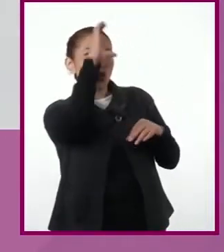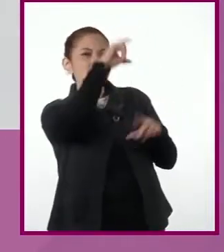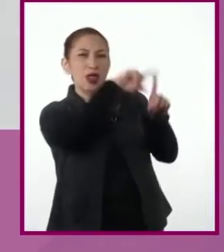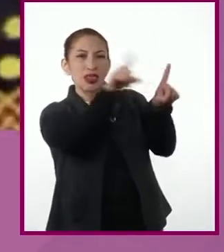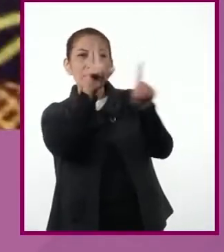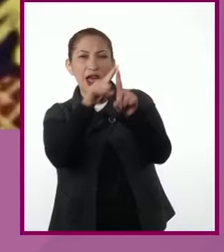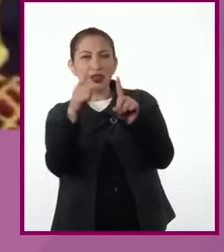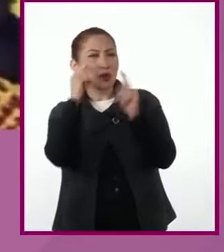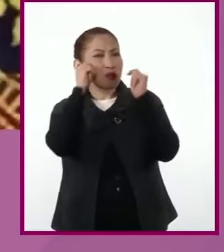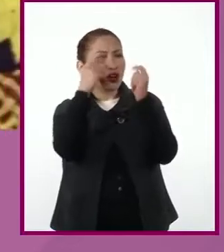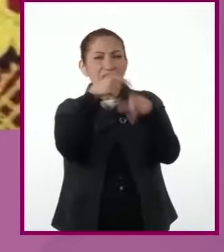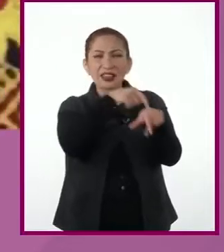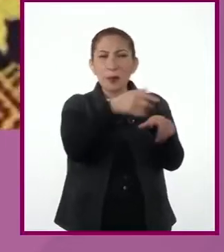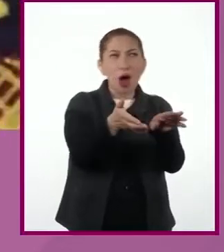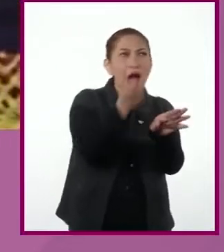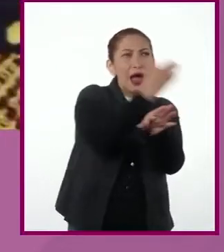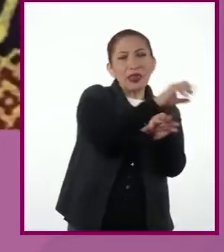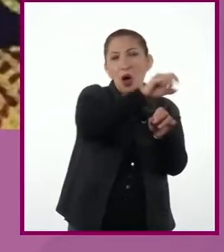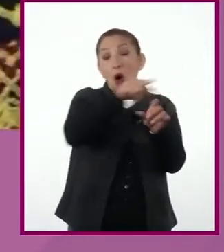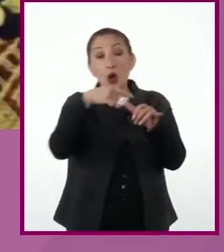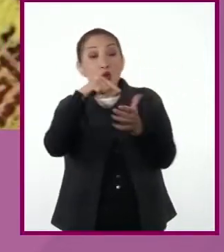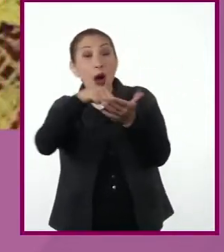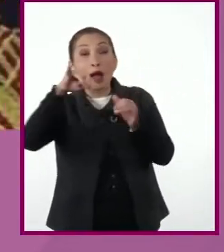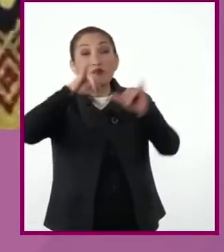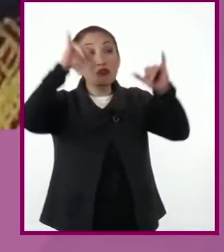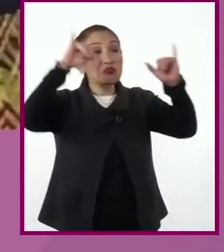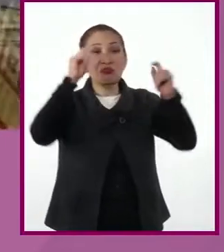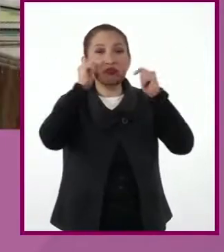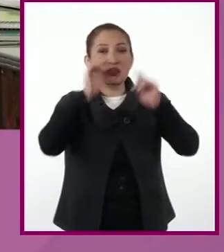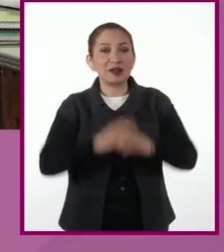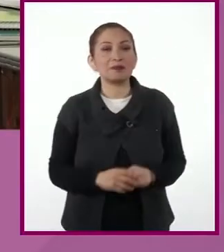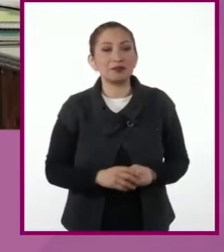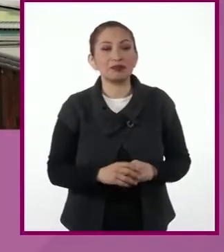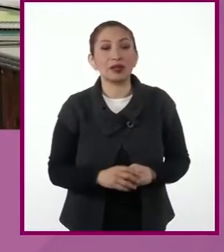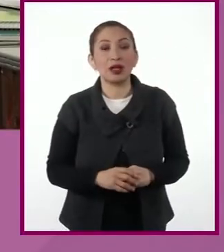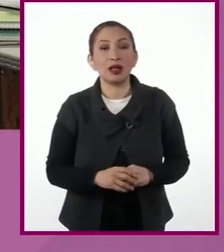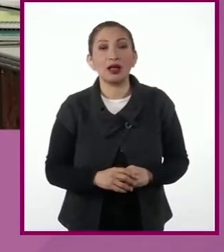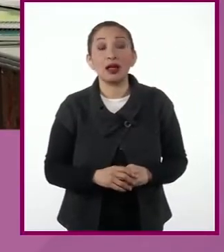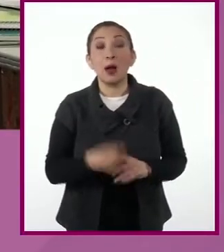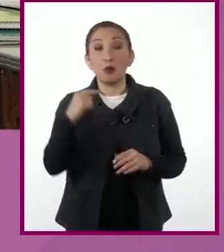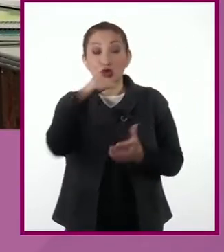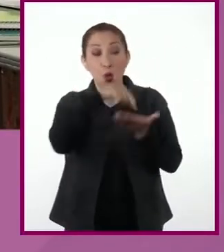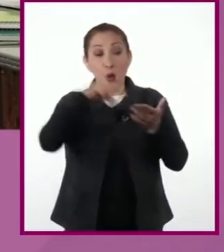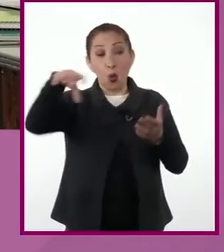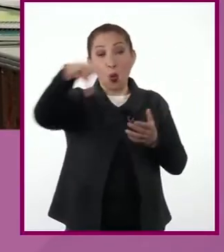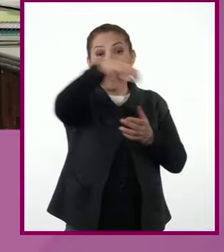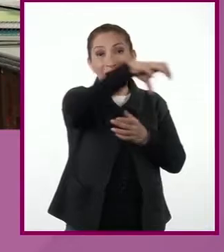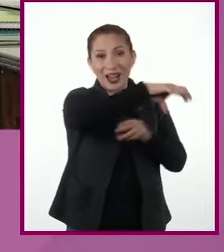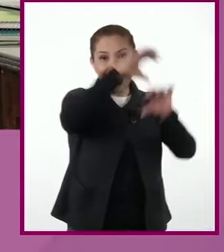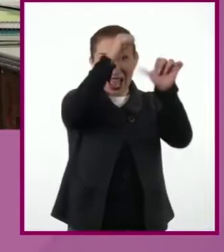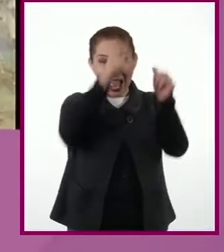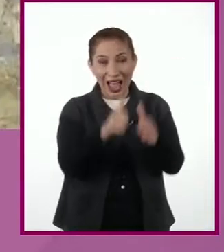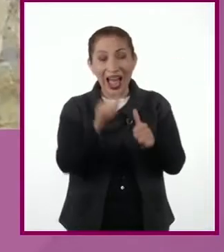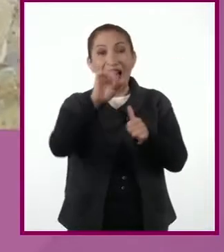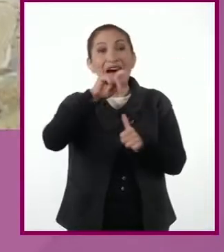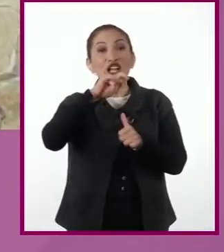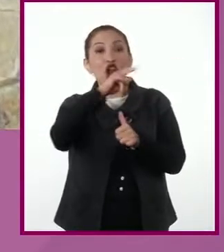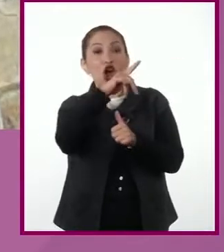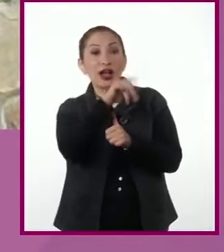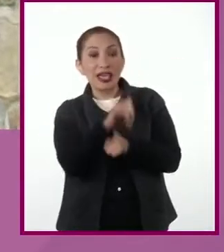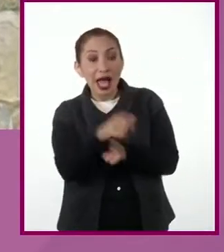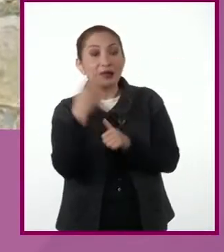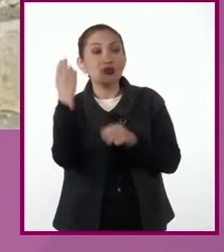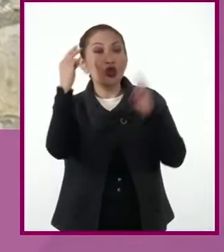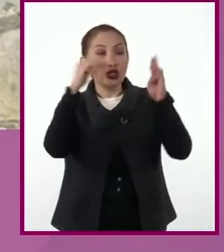por muy remotas en el tiempo o en la geografía que se encuentren. En muchos sitios arqueológicos también encontramos museos, a los que se